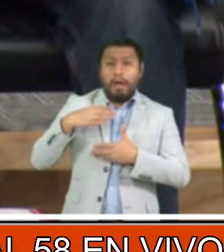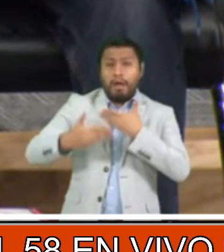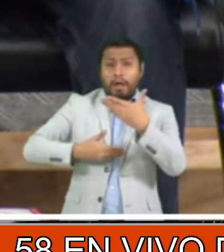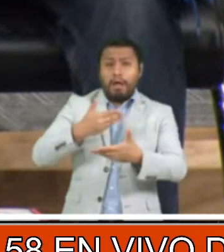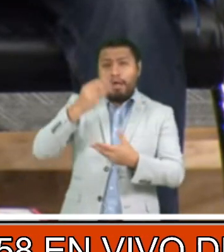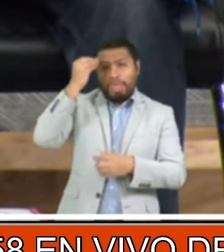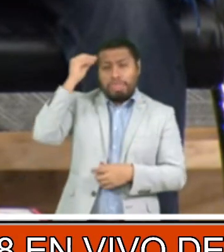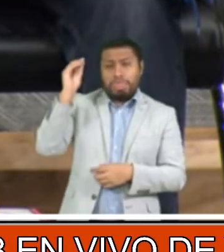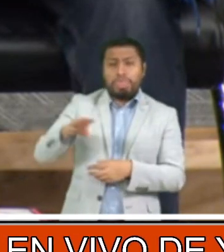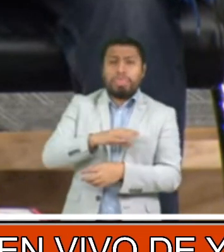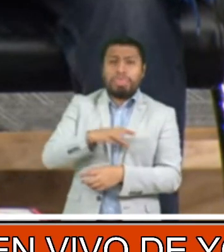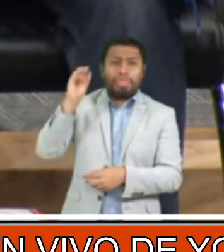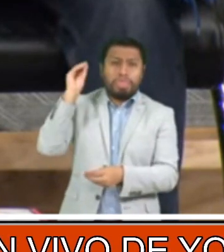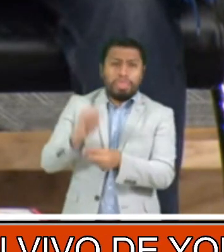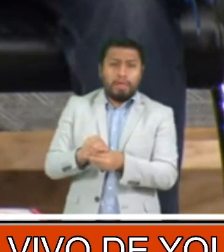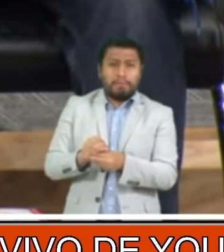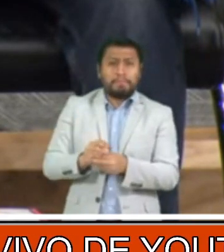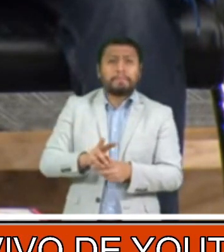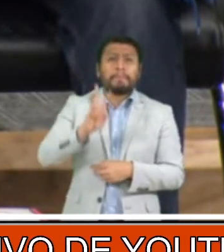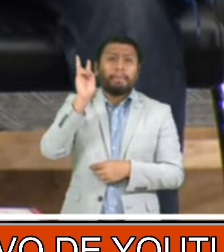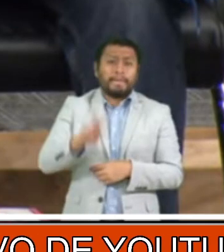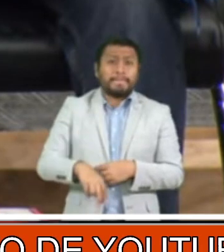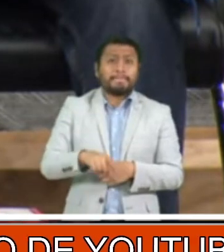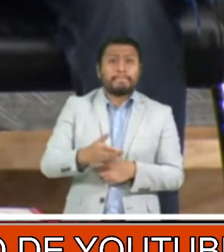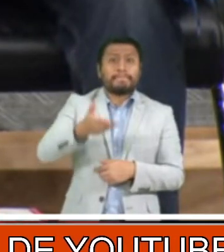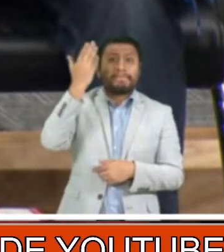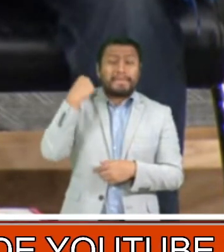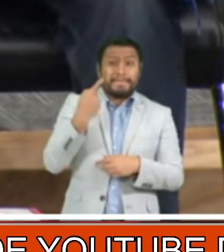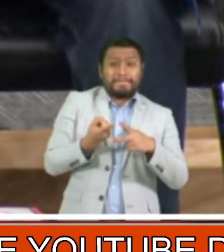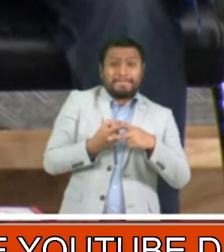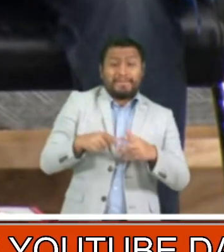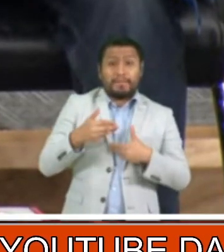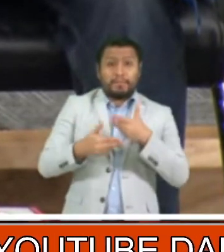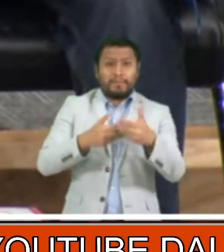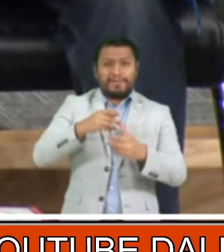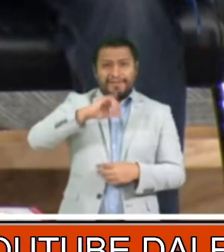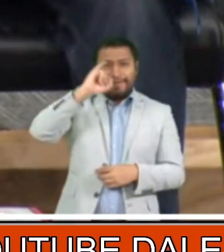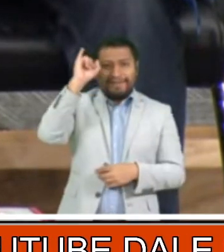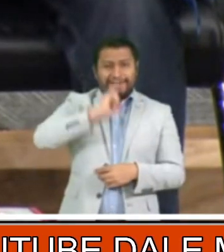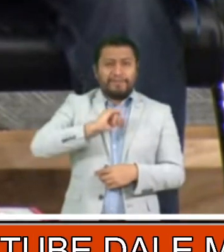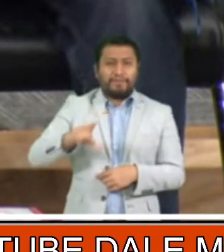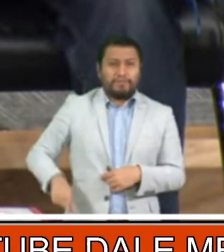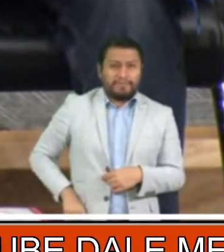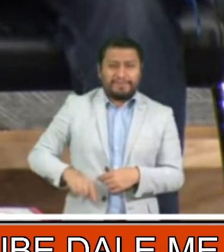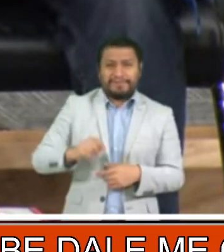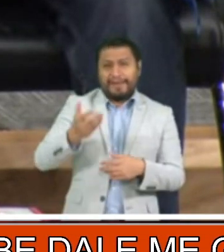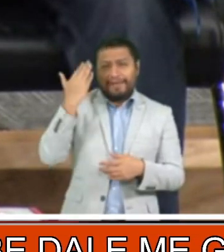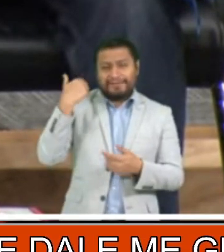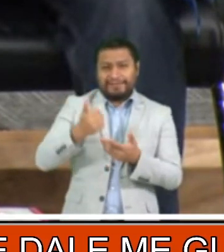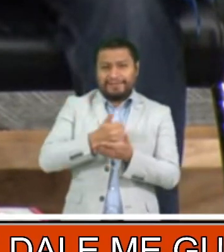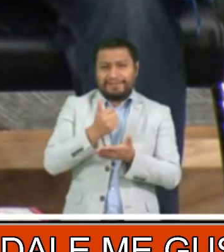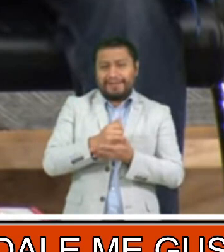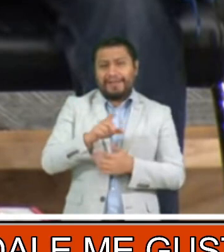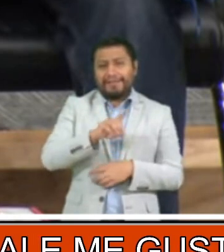abandonados. Fue tanto su miedo al movimiento iniciado en aquel entonces por el jefe de gobierno del Distrito Federal que el